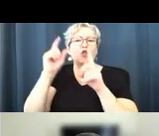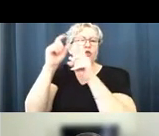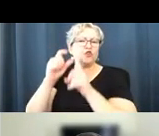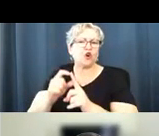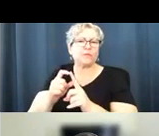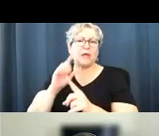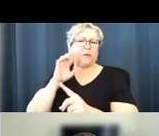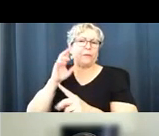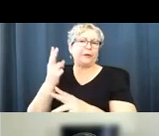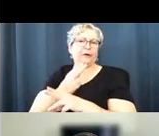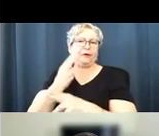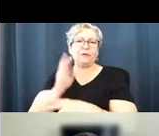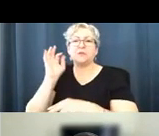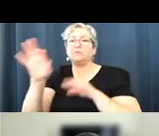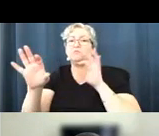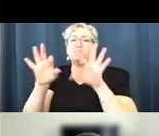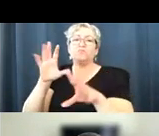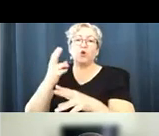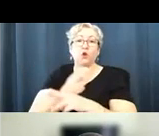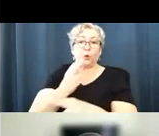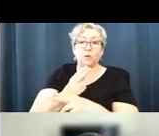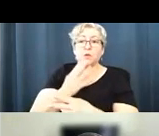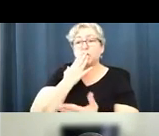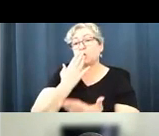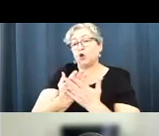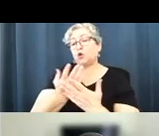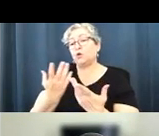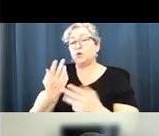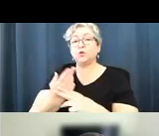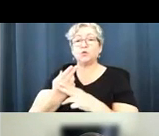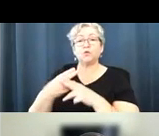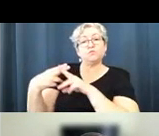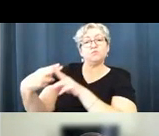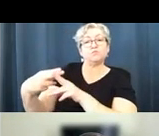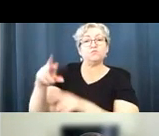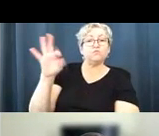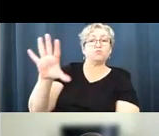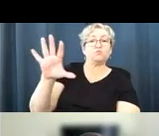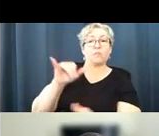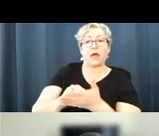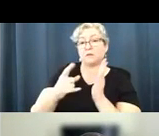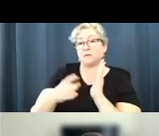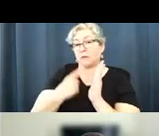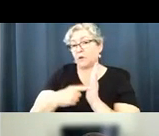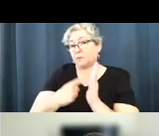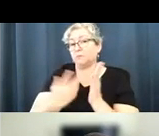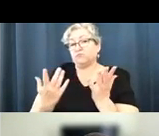resaltan, que a lo mejor tal vez puedan haber escuchado, las pudieron haber escuchado. Y muchas veces es bueno mencionarla.